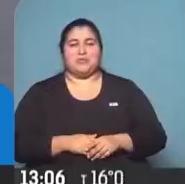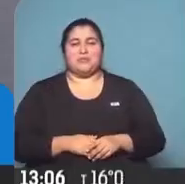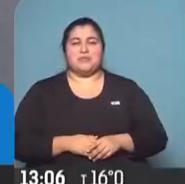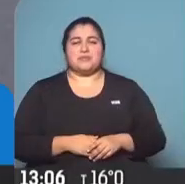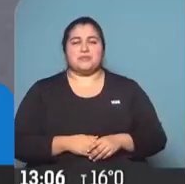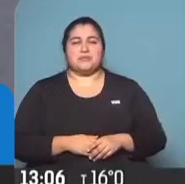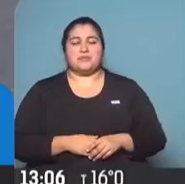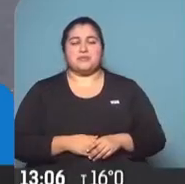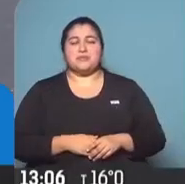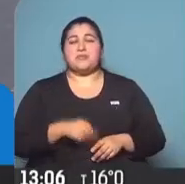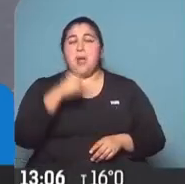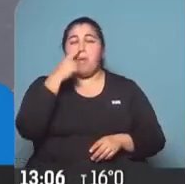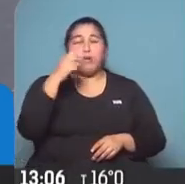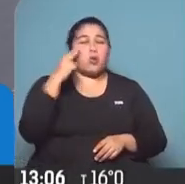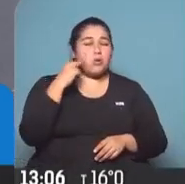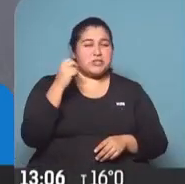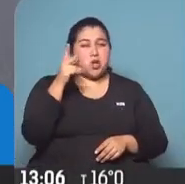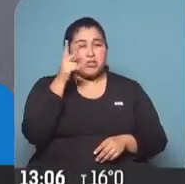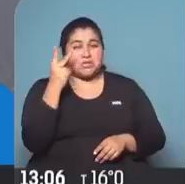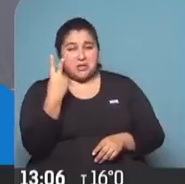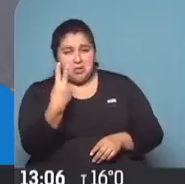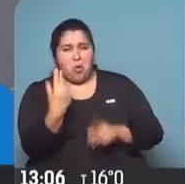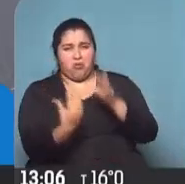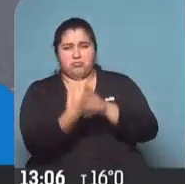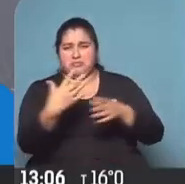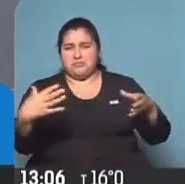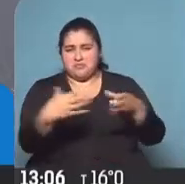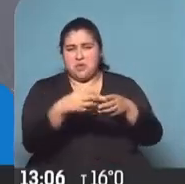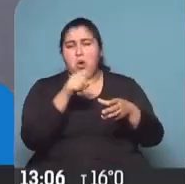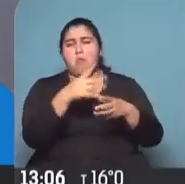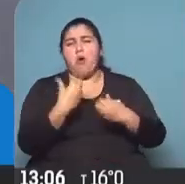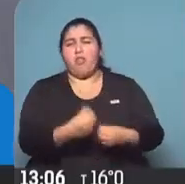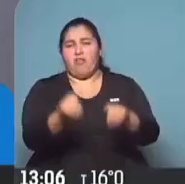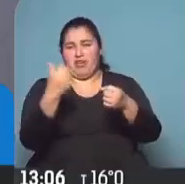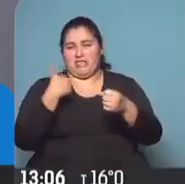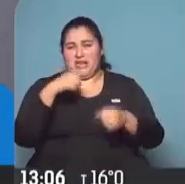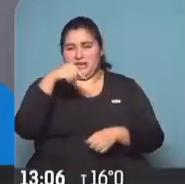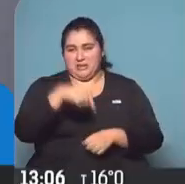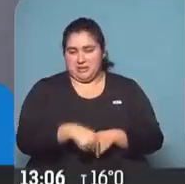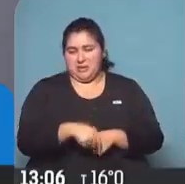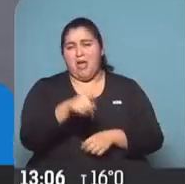en el año 1982 formó parte de la defensa de puerto argentino